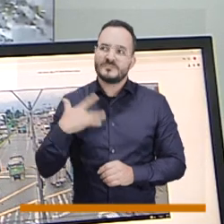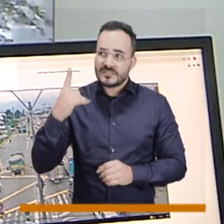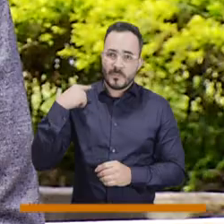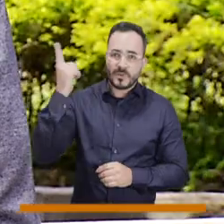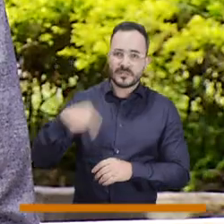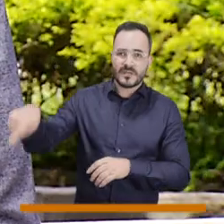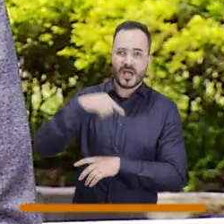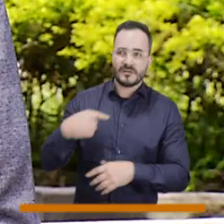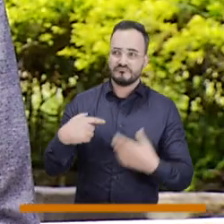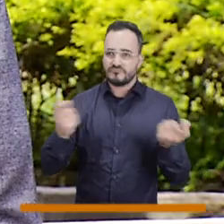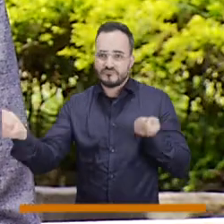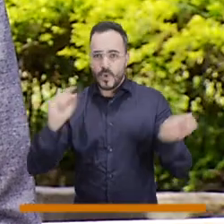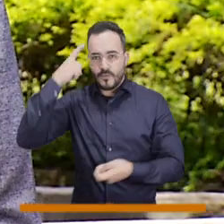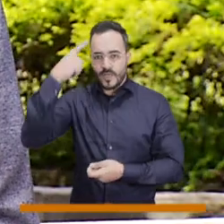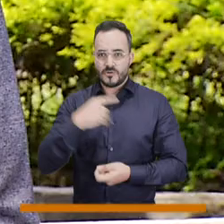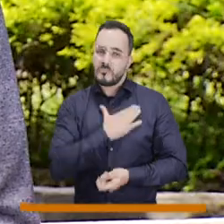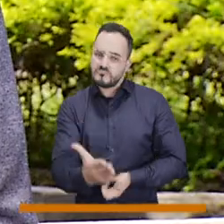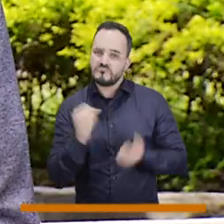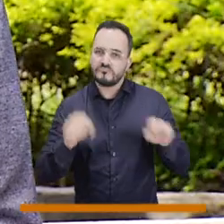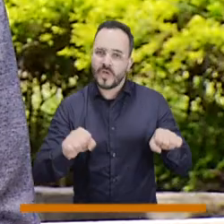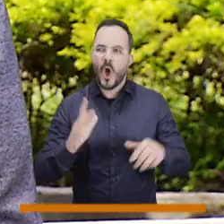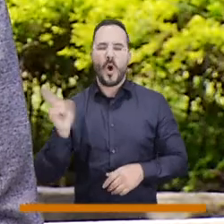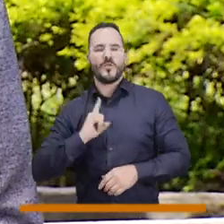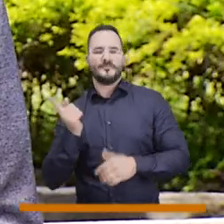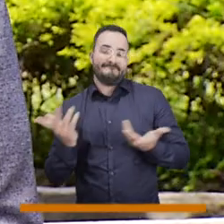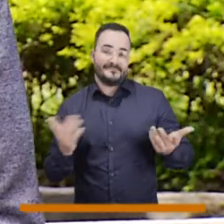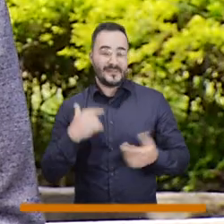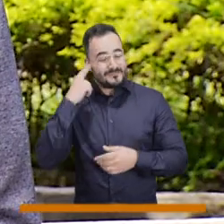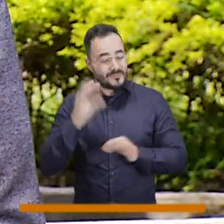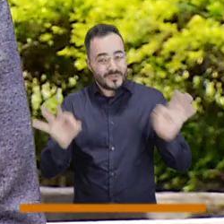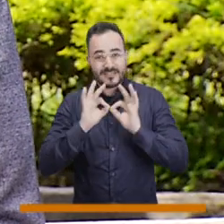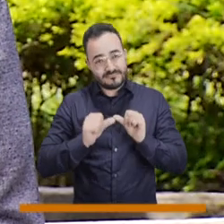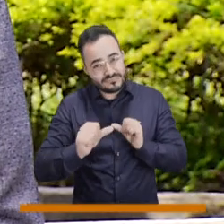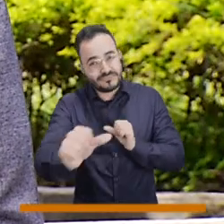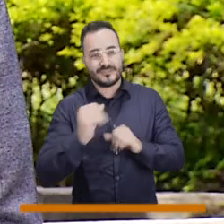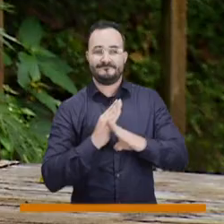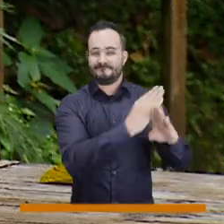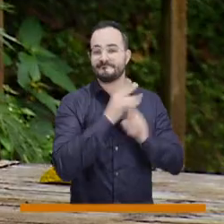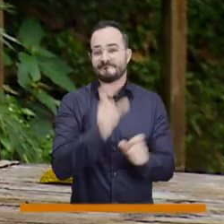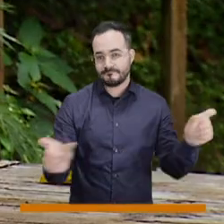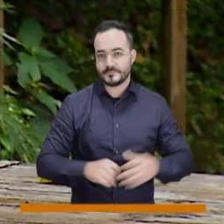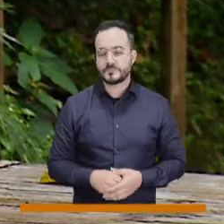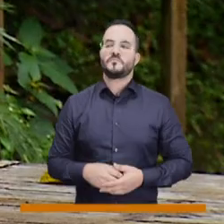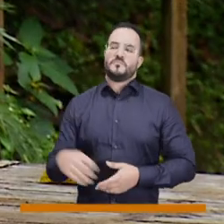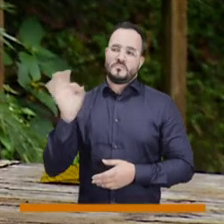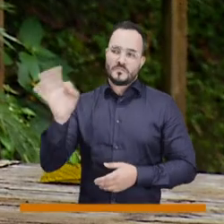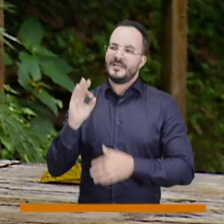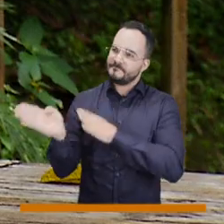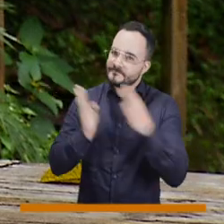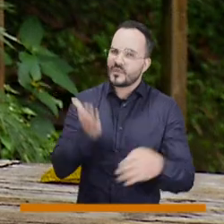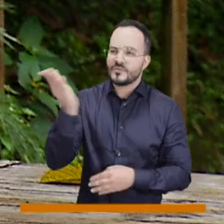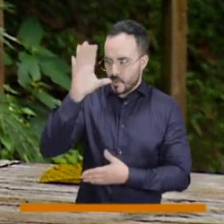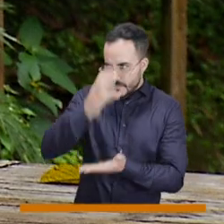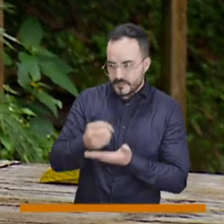es un tema de voluntades políticas, de voluntades y de perdurar en el tiempo el tema de la seguridad ciudadana. Concejal, la misma